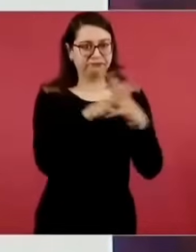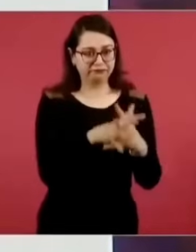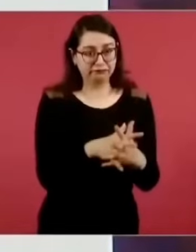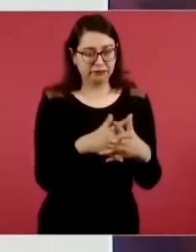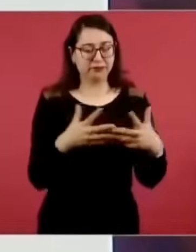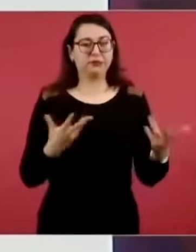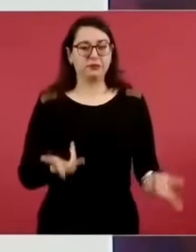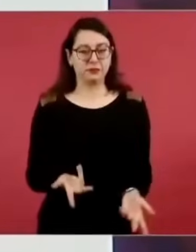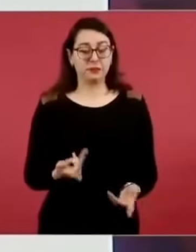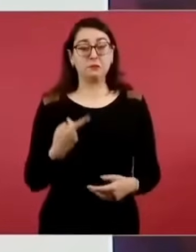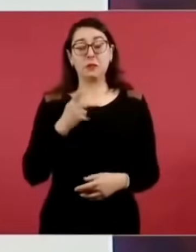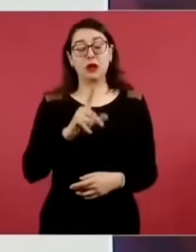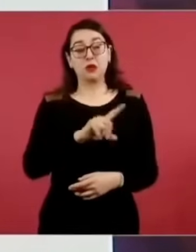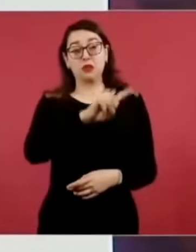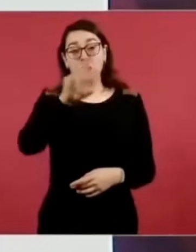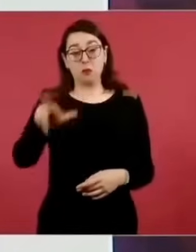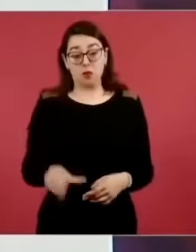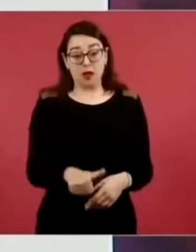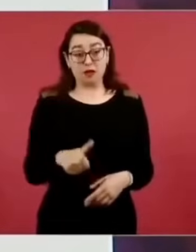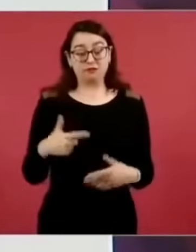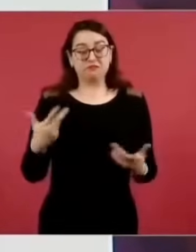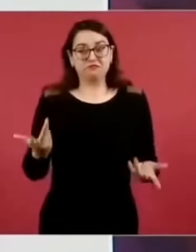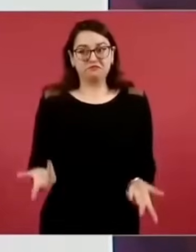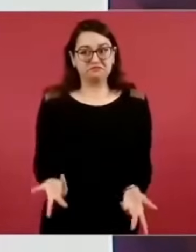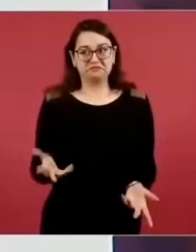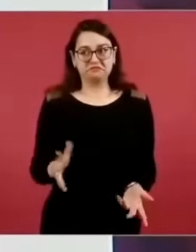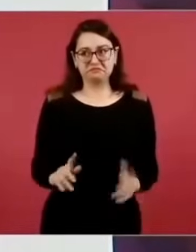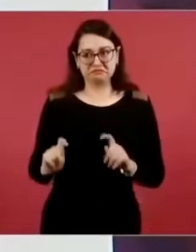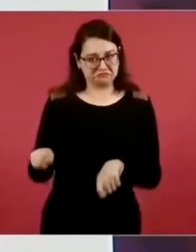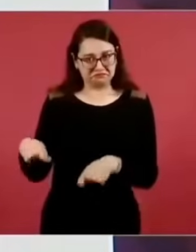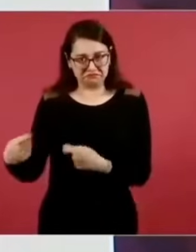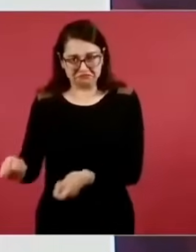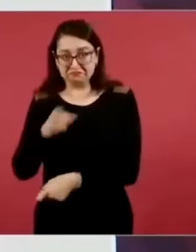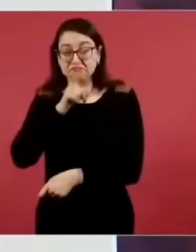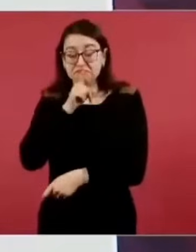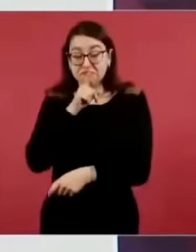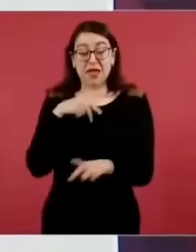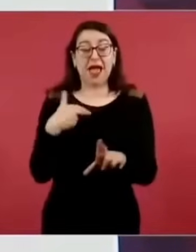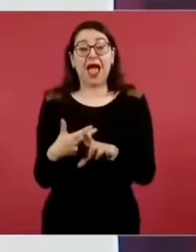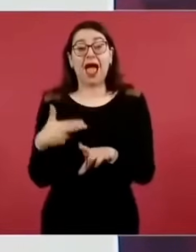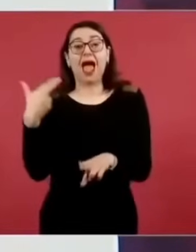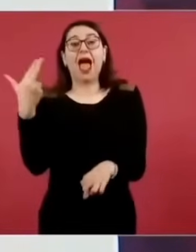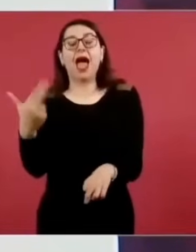Pero imagínense lo que eso provoca.